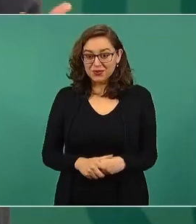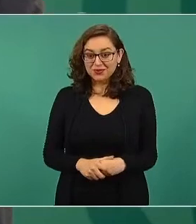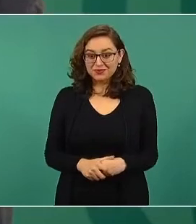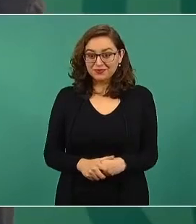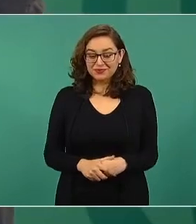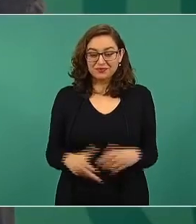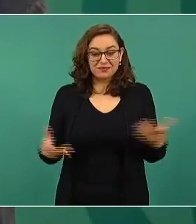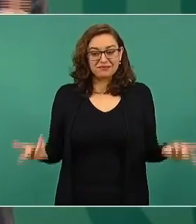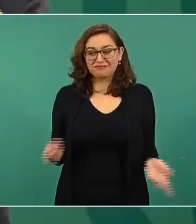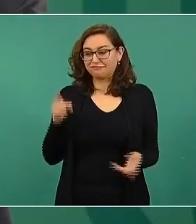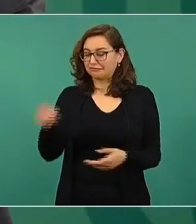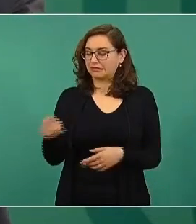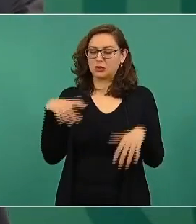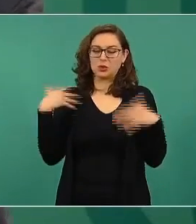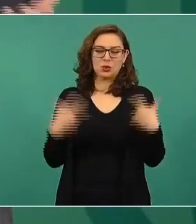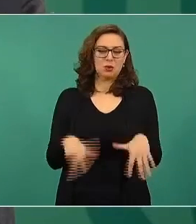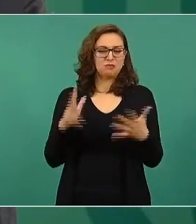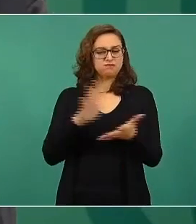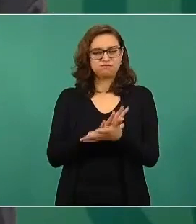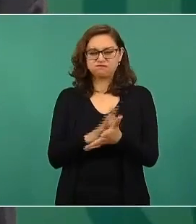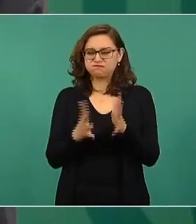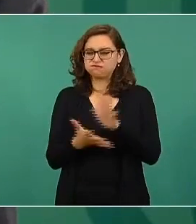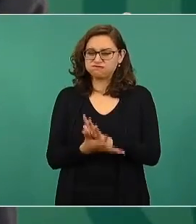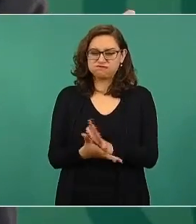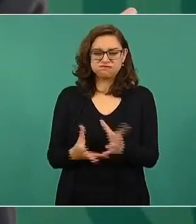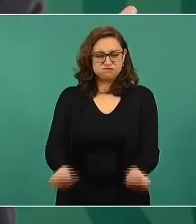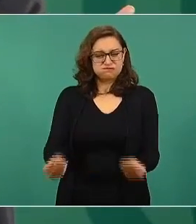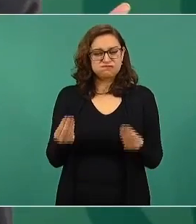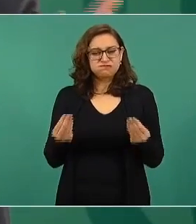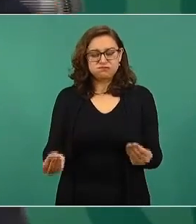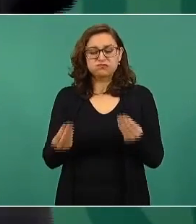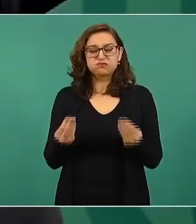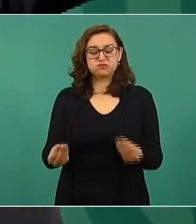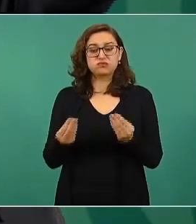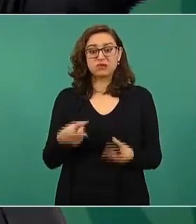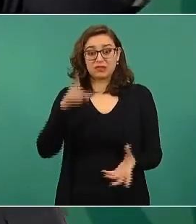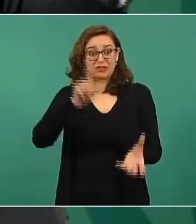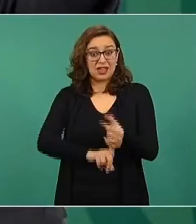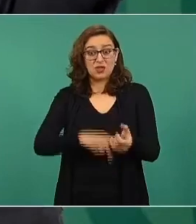pues tienen mucha influencia todavía